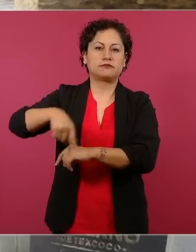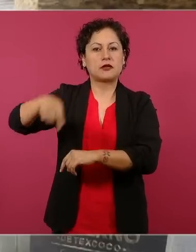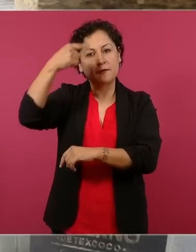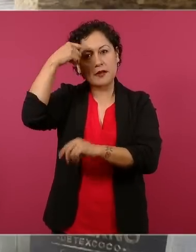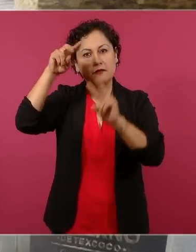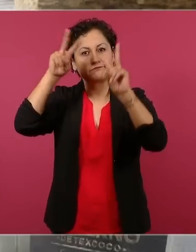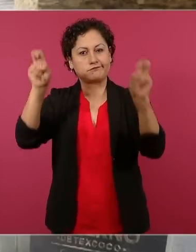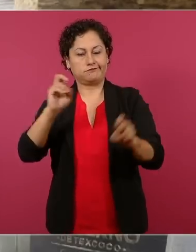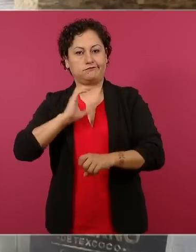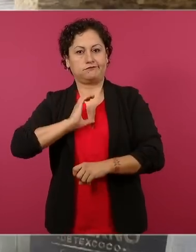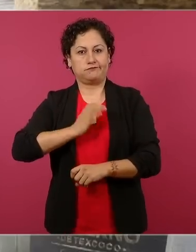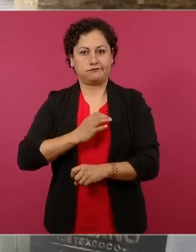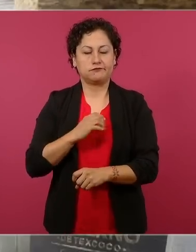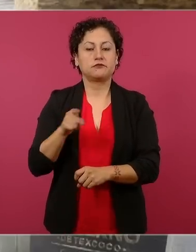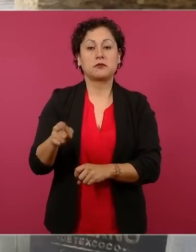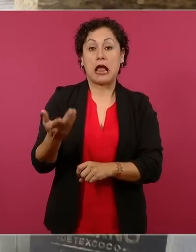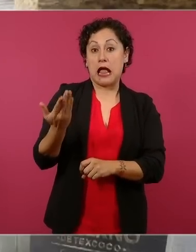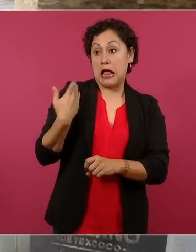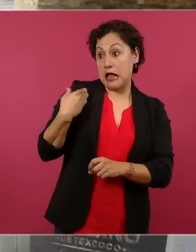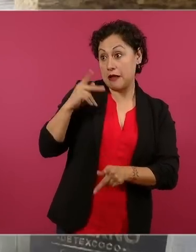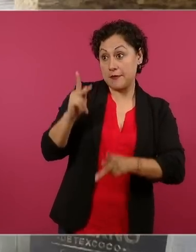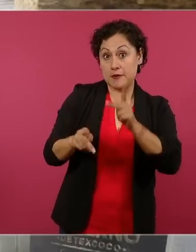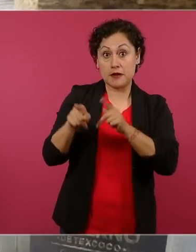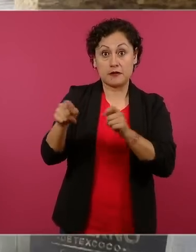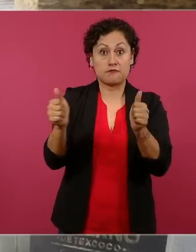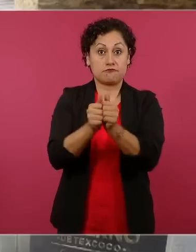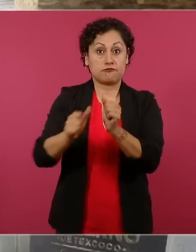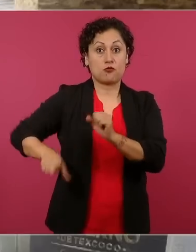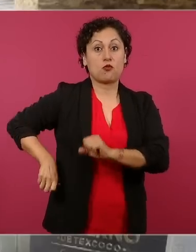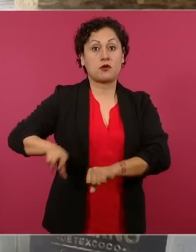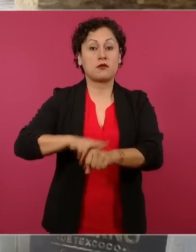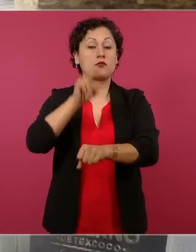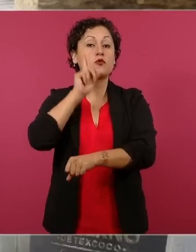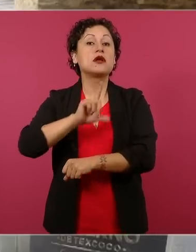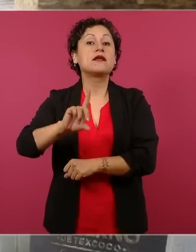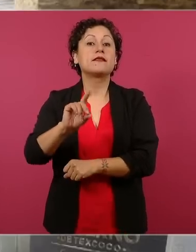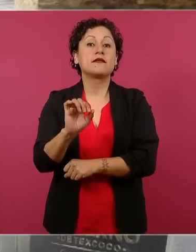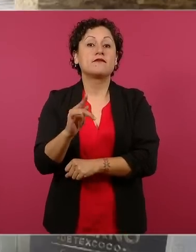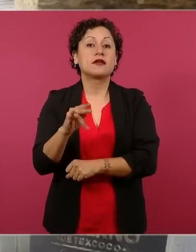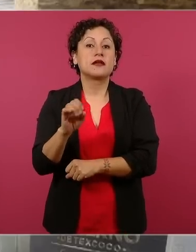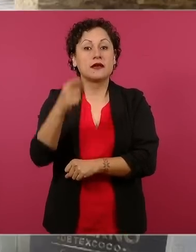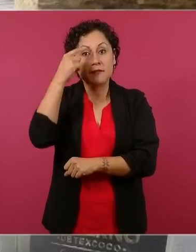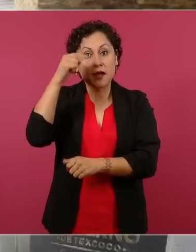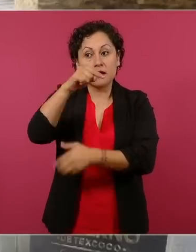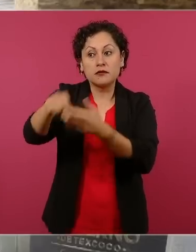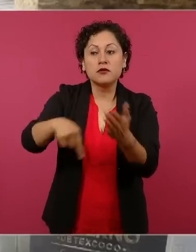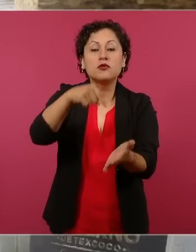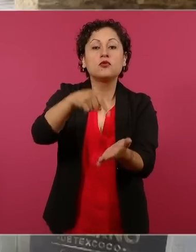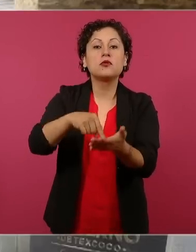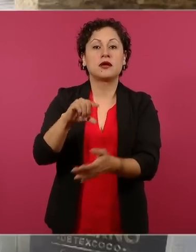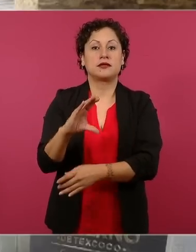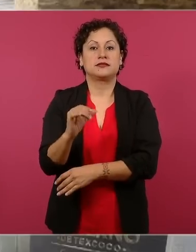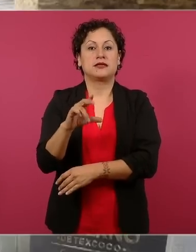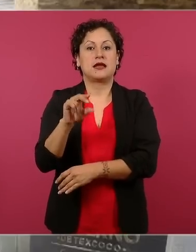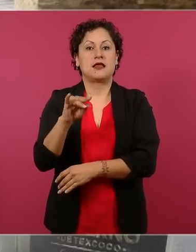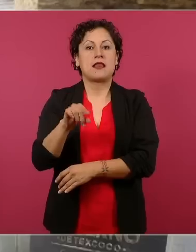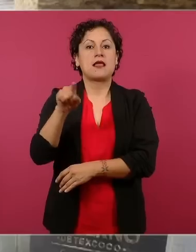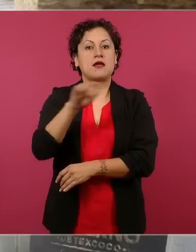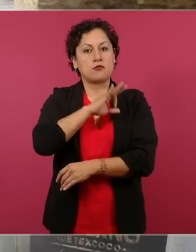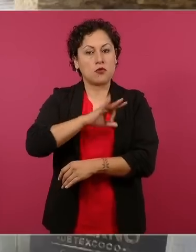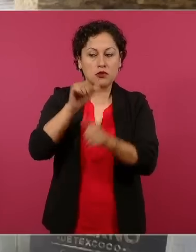acabamos de hablar con la maestra Delfina para poder invertir en el Hospital General de Valle de Ceilán, que también es una